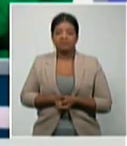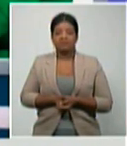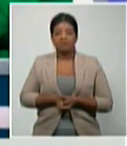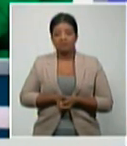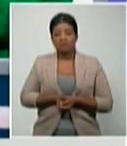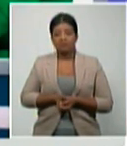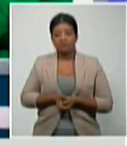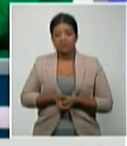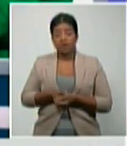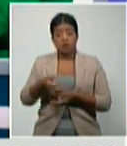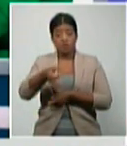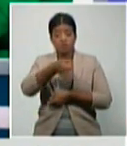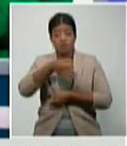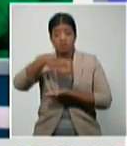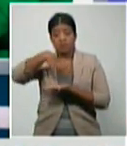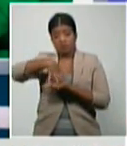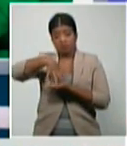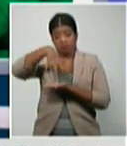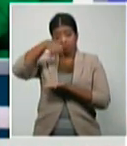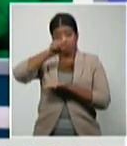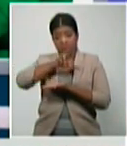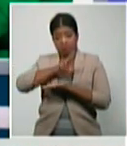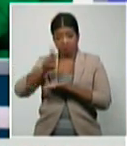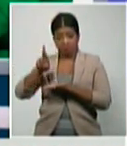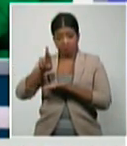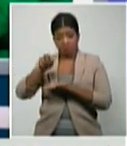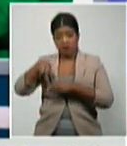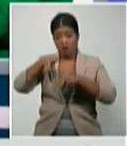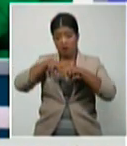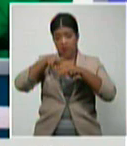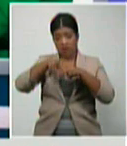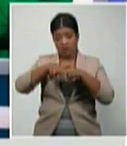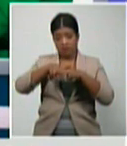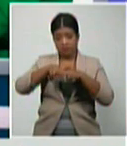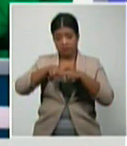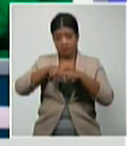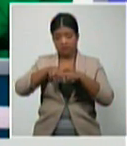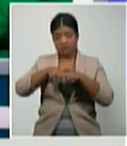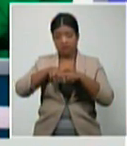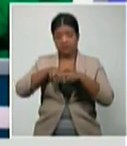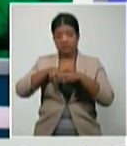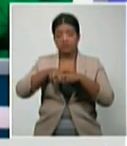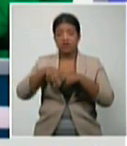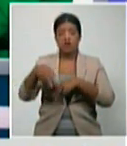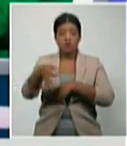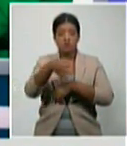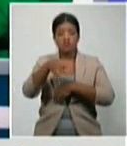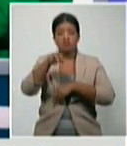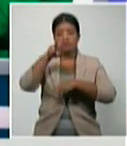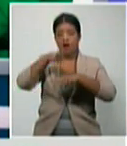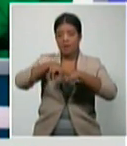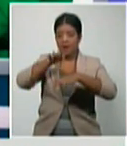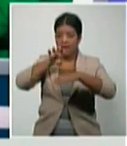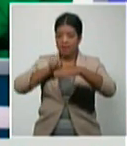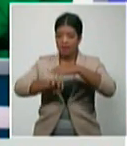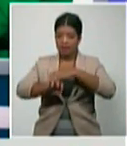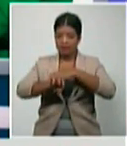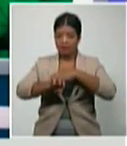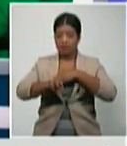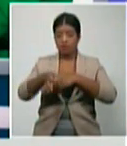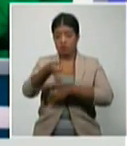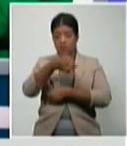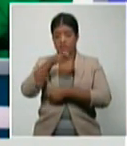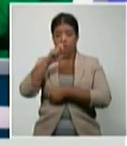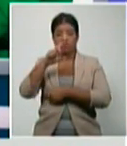municipio Plaza de la Revolución, le sigue Habana del Este, le sigue Centro Habana,